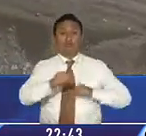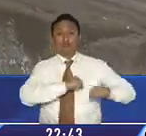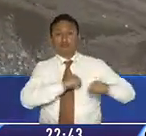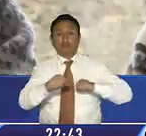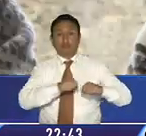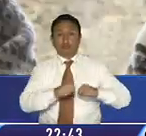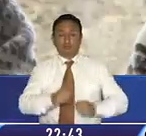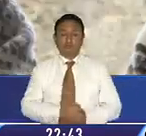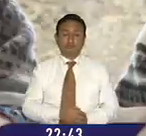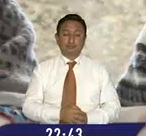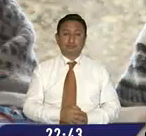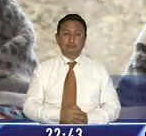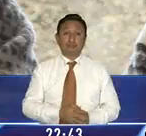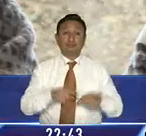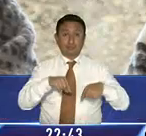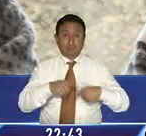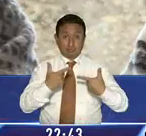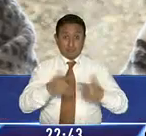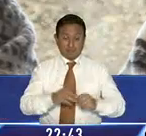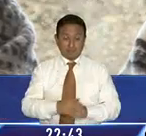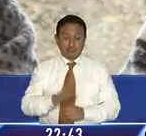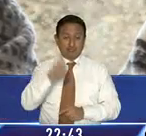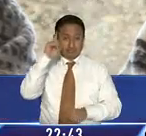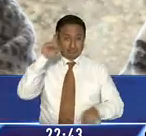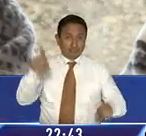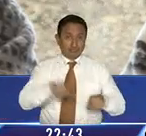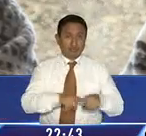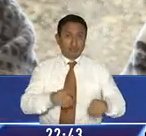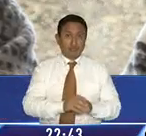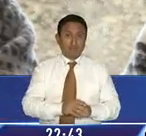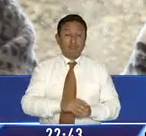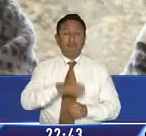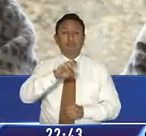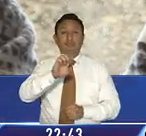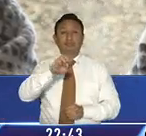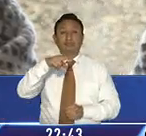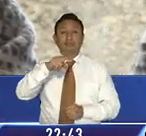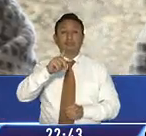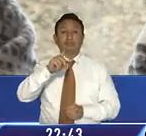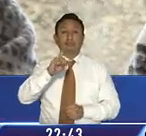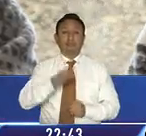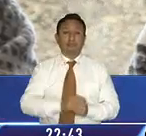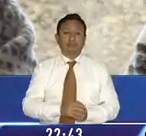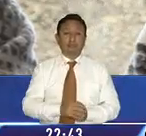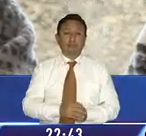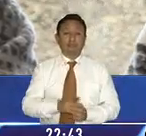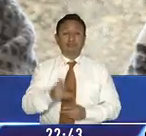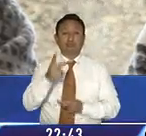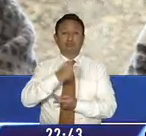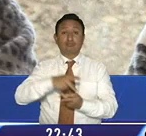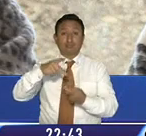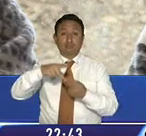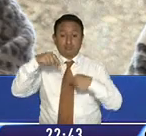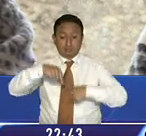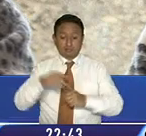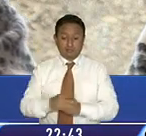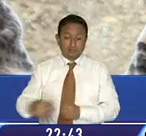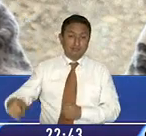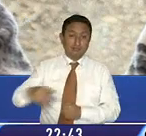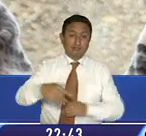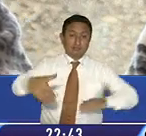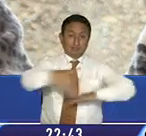esta provincia. También hemos firmado un convenio entre el MTOP y el GAT provincial para intervenir en las